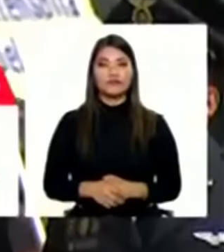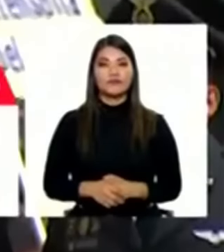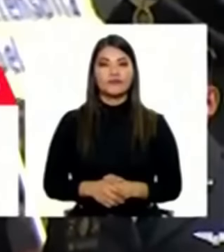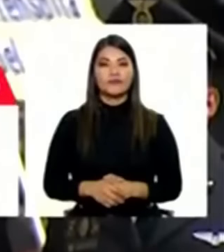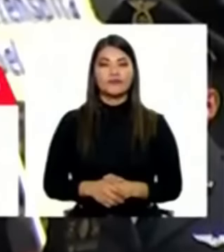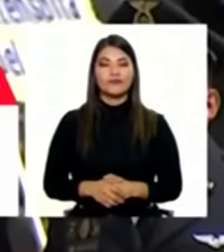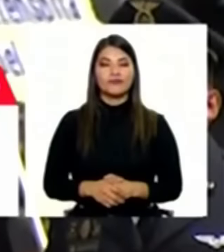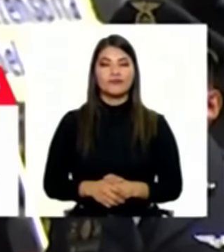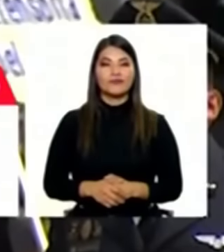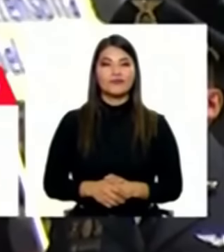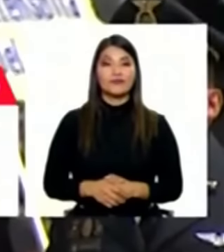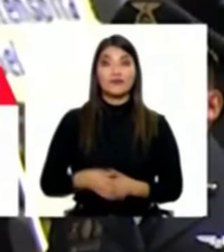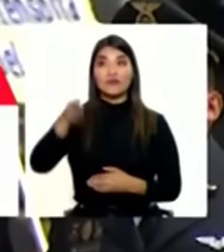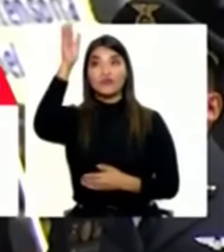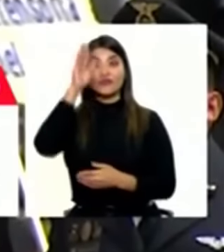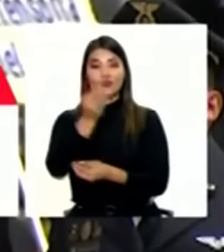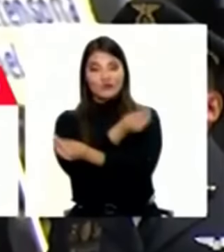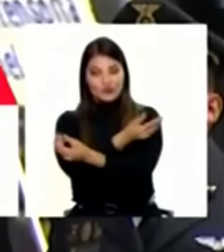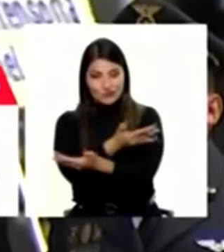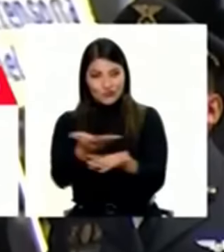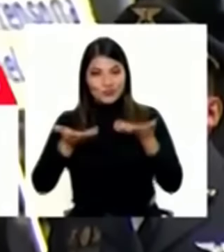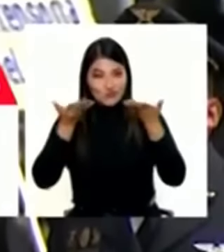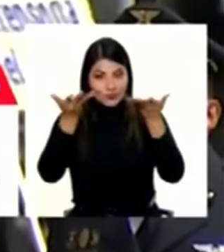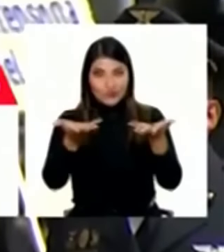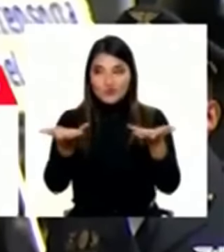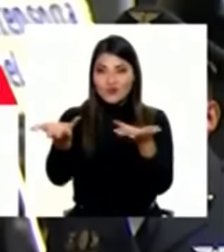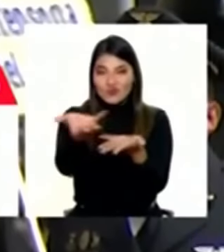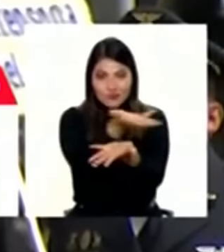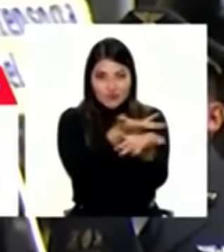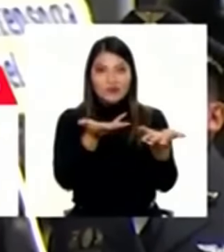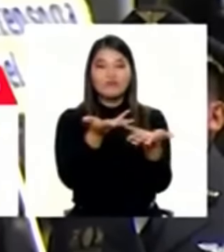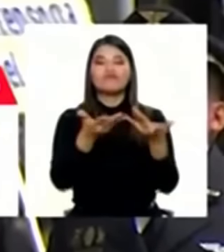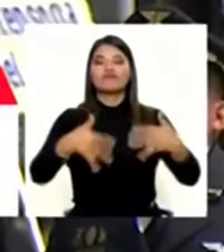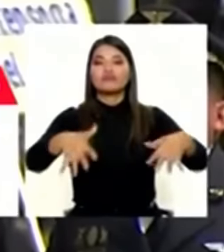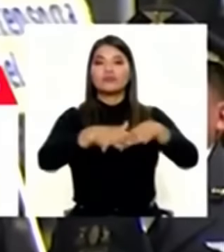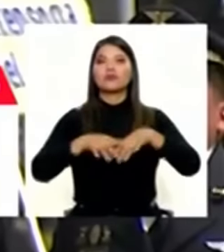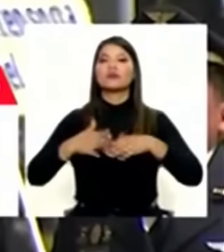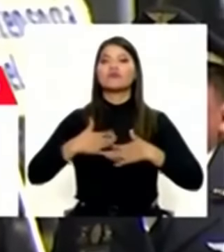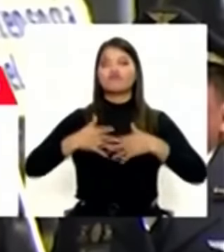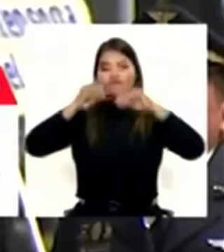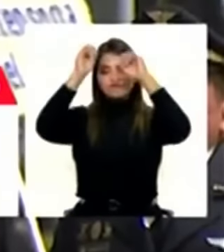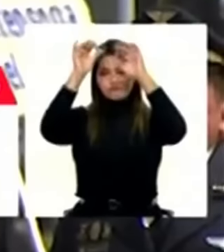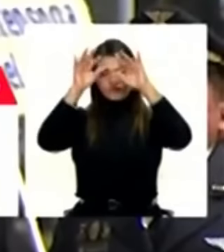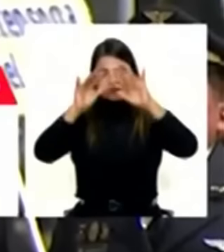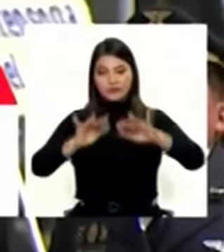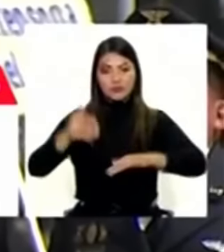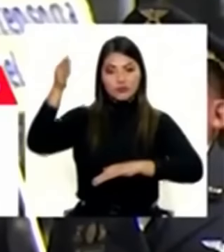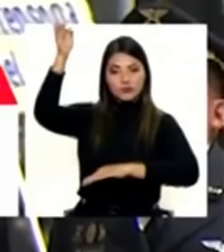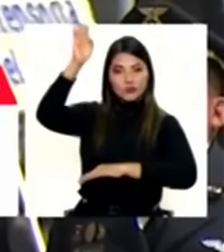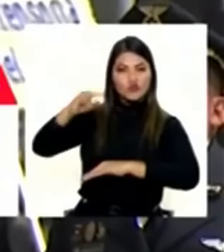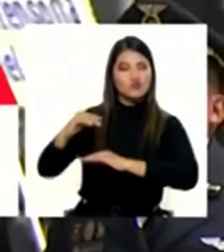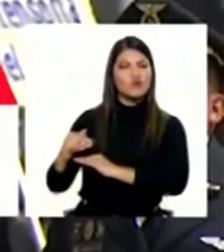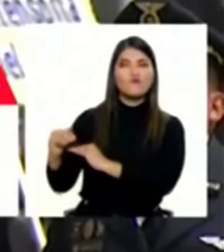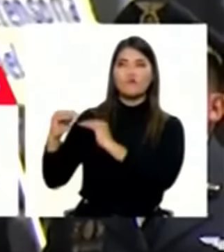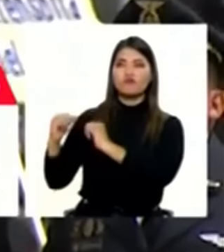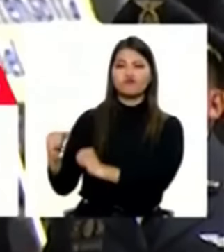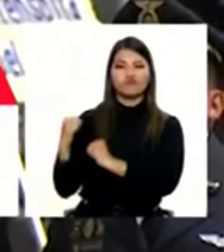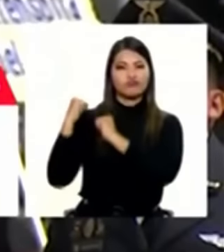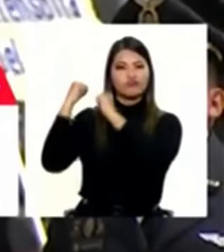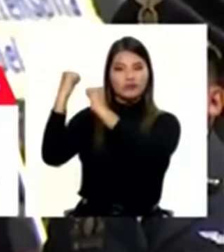El Señor esté con ustedes y la bendición de Dios